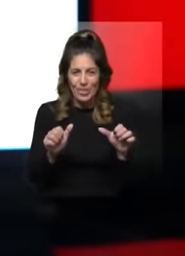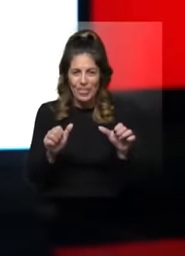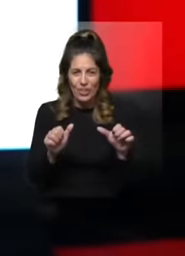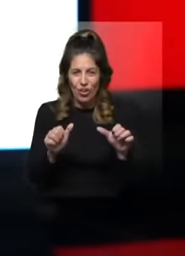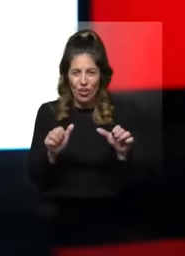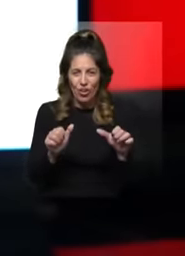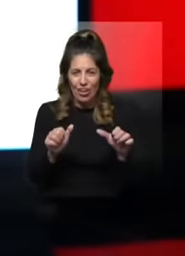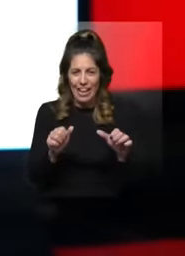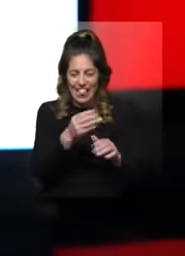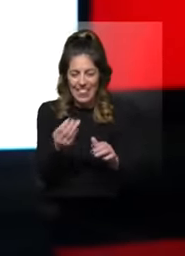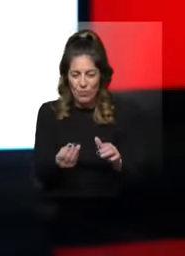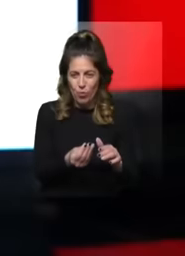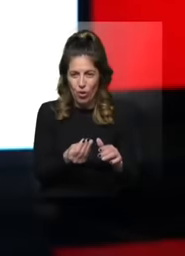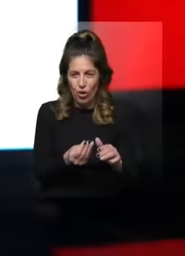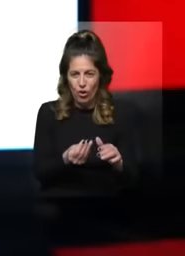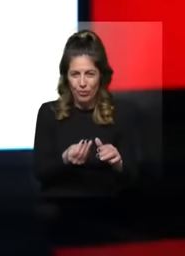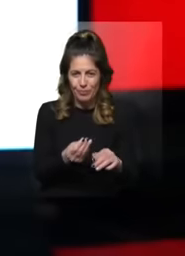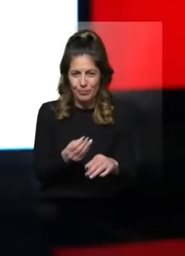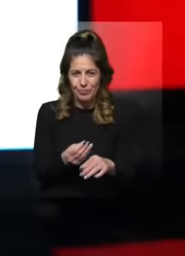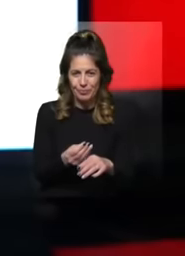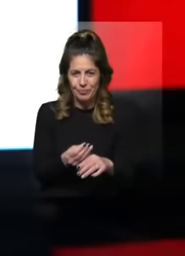¿no? Como un pre-Iturria.